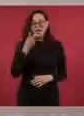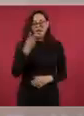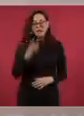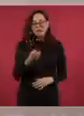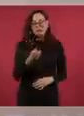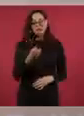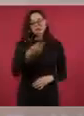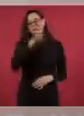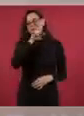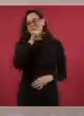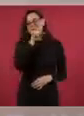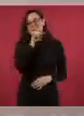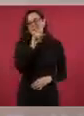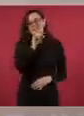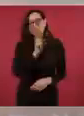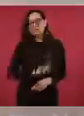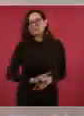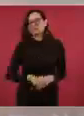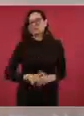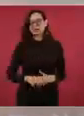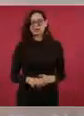vil mentira,